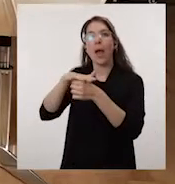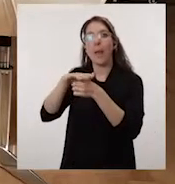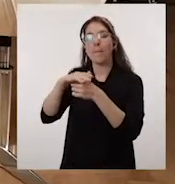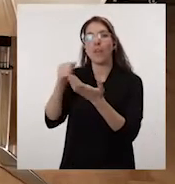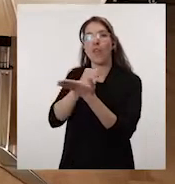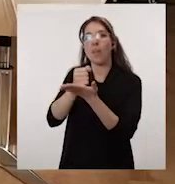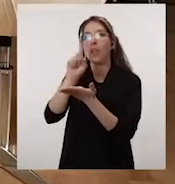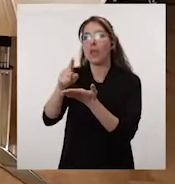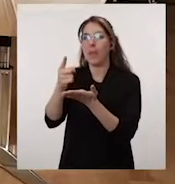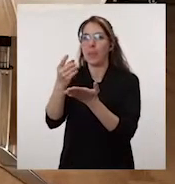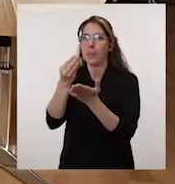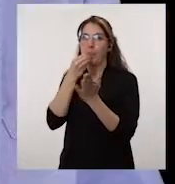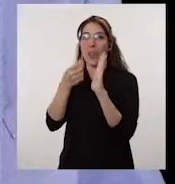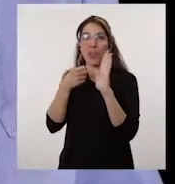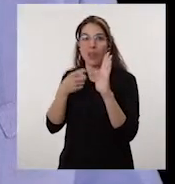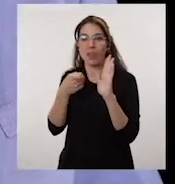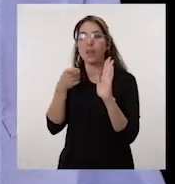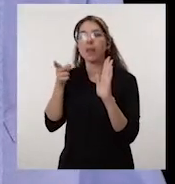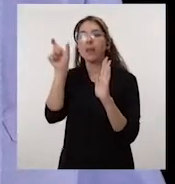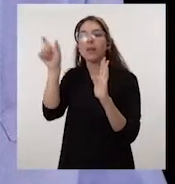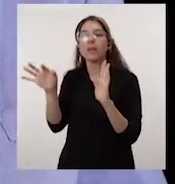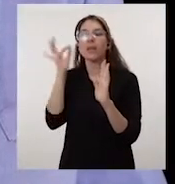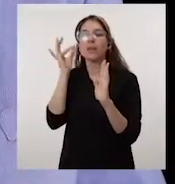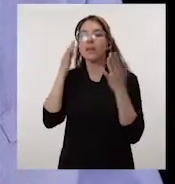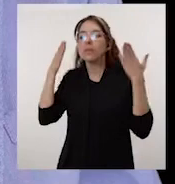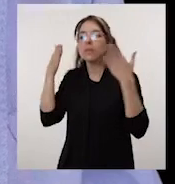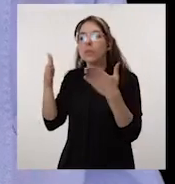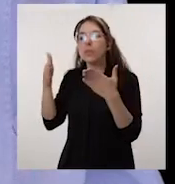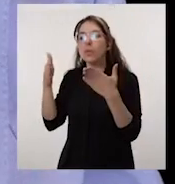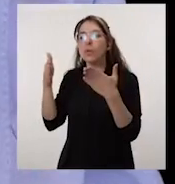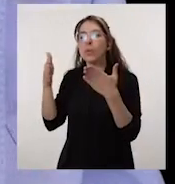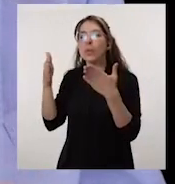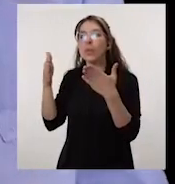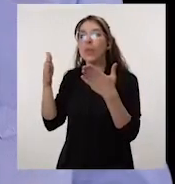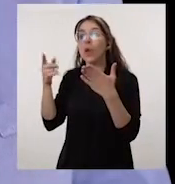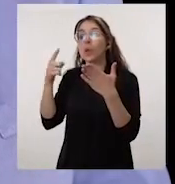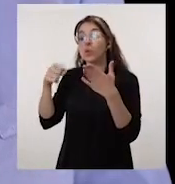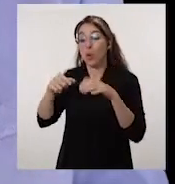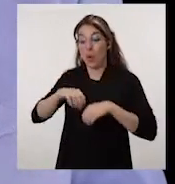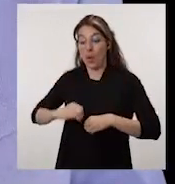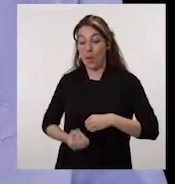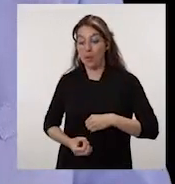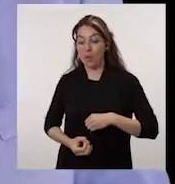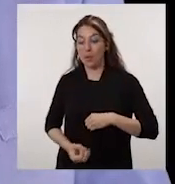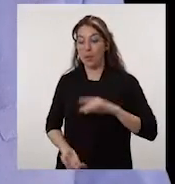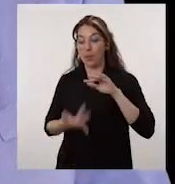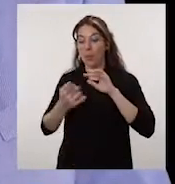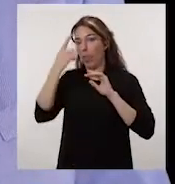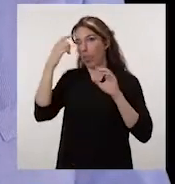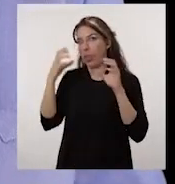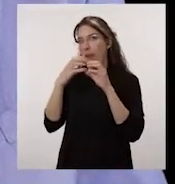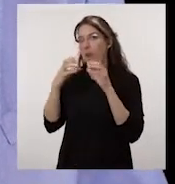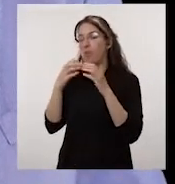dietética y está especializada en las relaciones que ocurren entre el eje cerebro intestino ya que él siempre ha estado muy abierta a